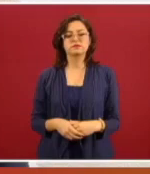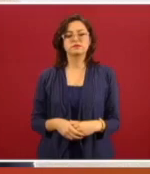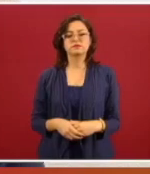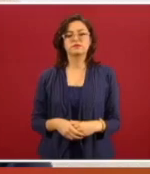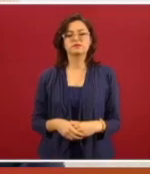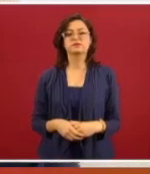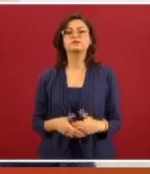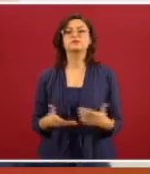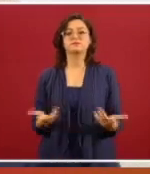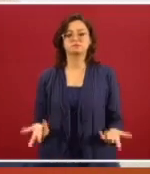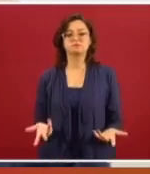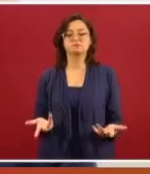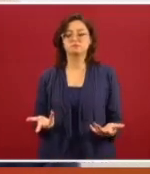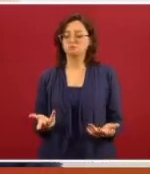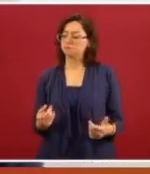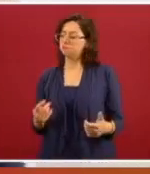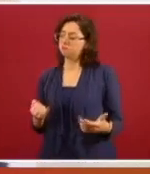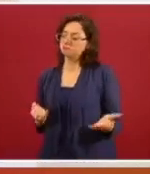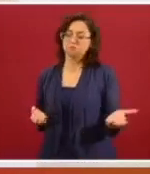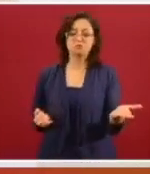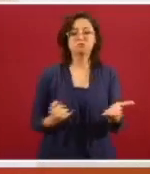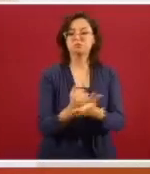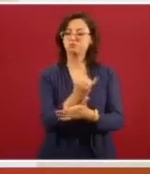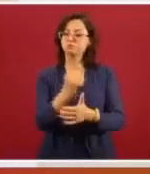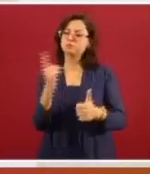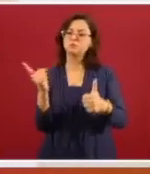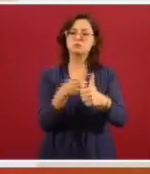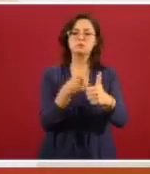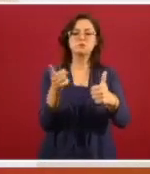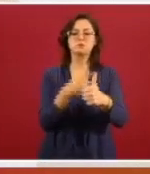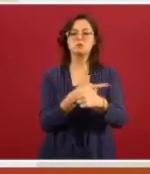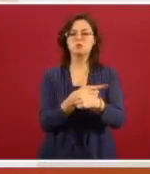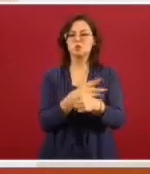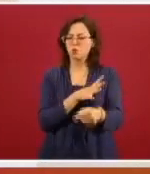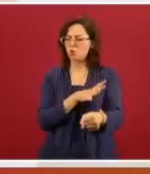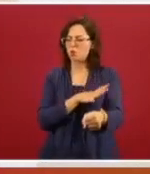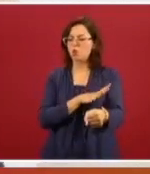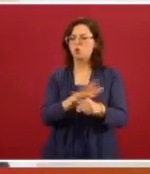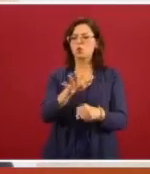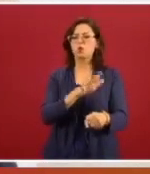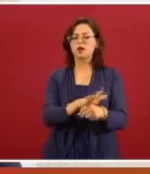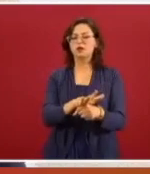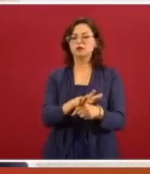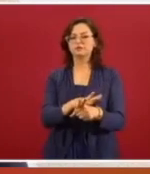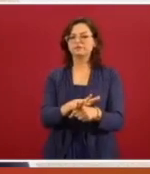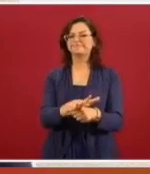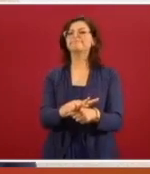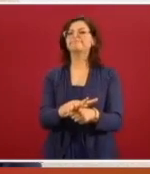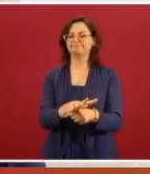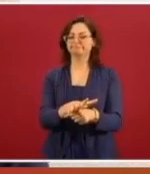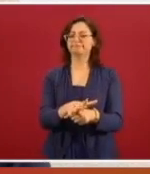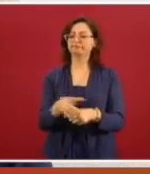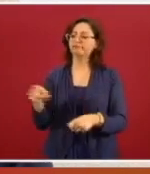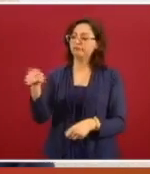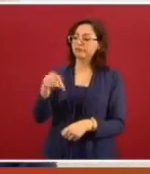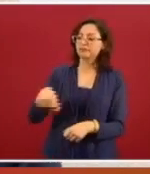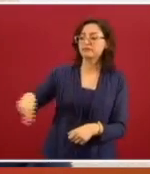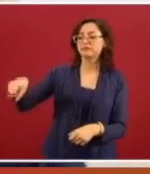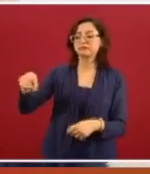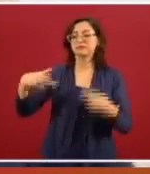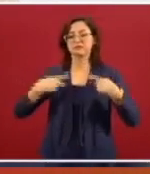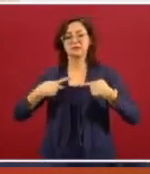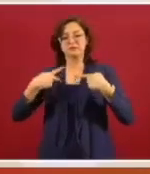lo primero que hicimos fue adelantar 4 meses el pago